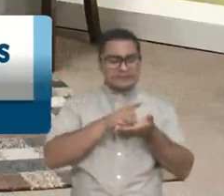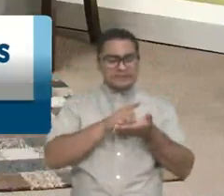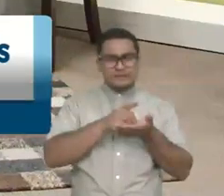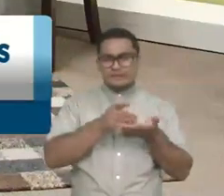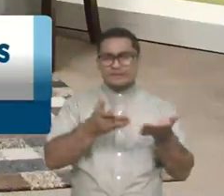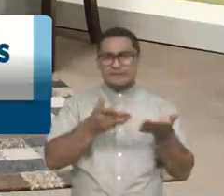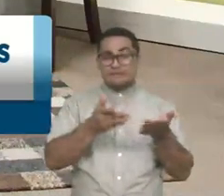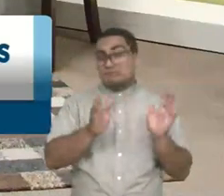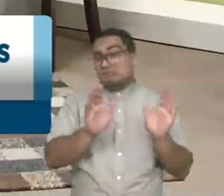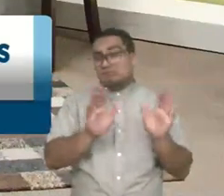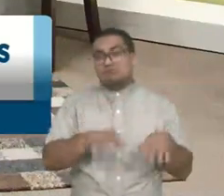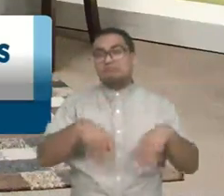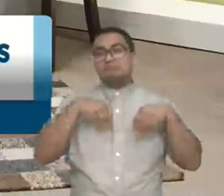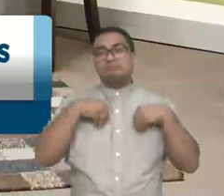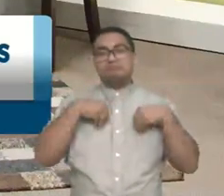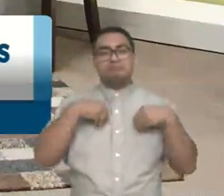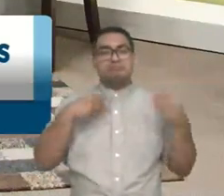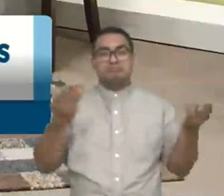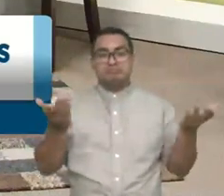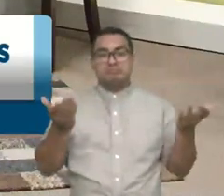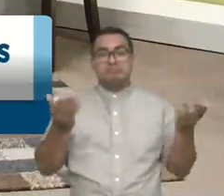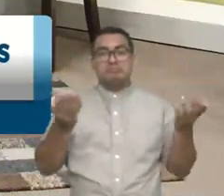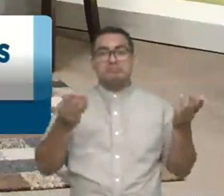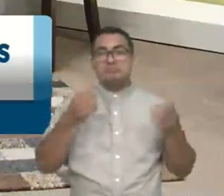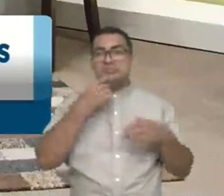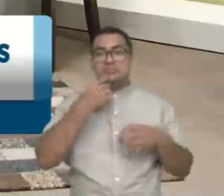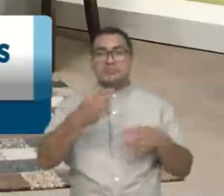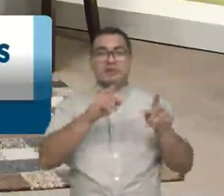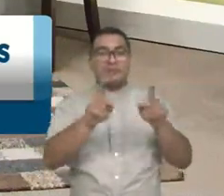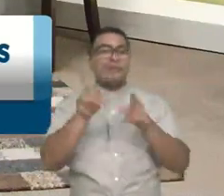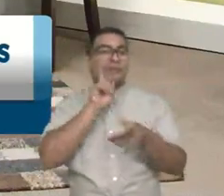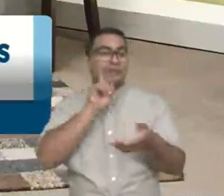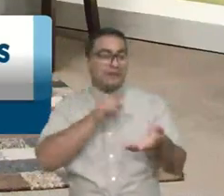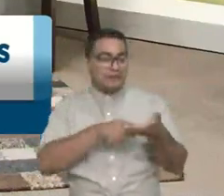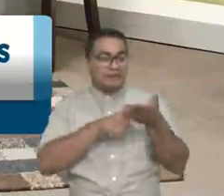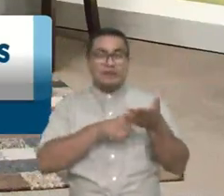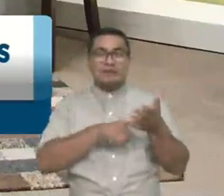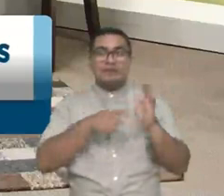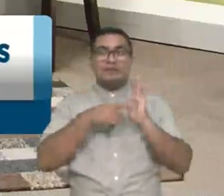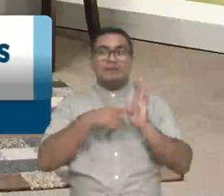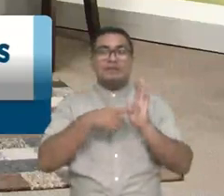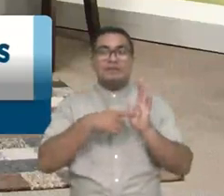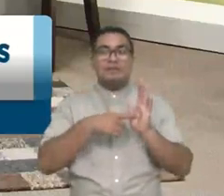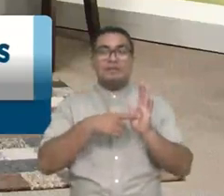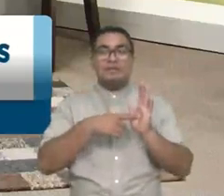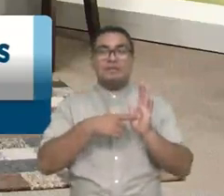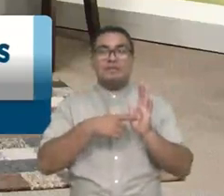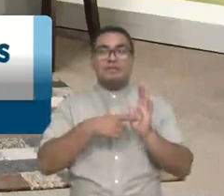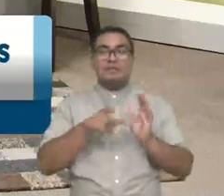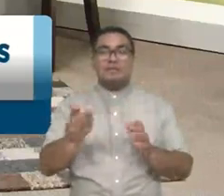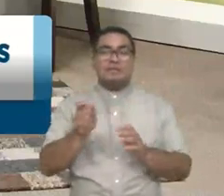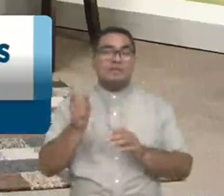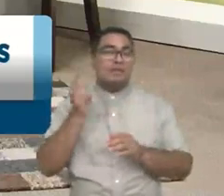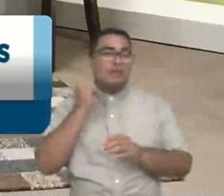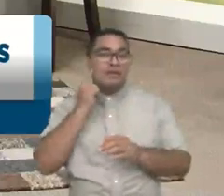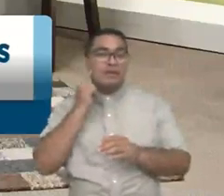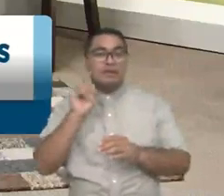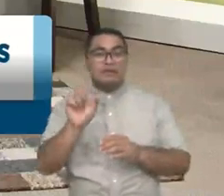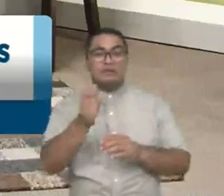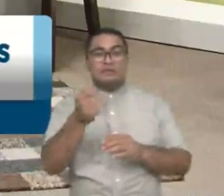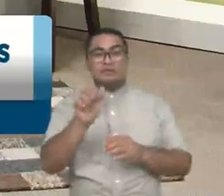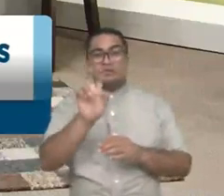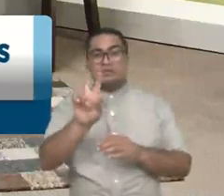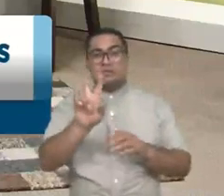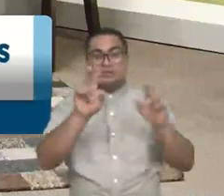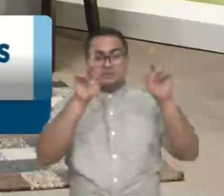sea, no está confirmado, alguien lo dijo por así nomás. Por ejemplo, se ha escuchado un audio de que han habido 62